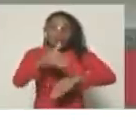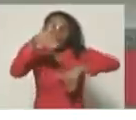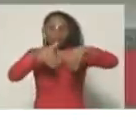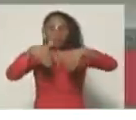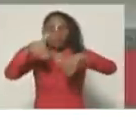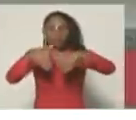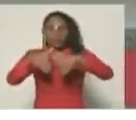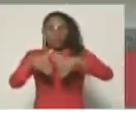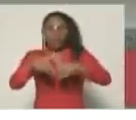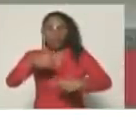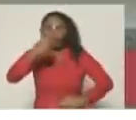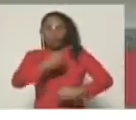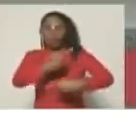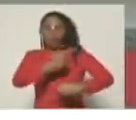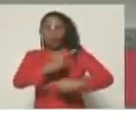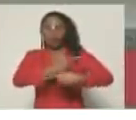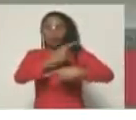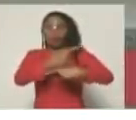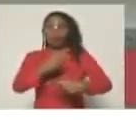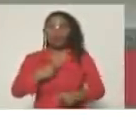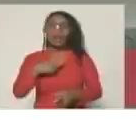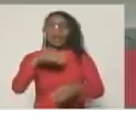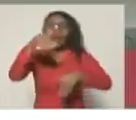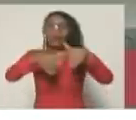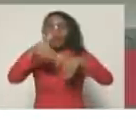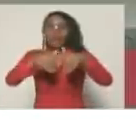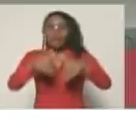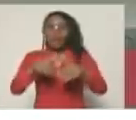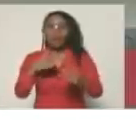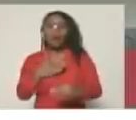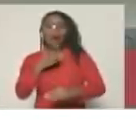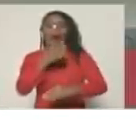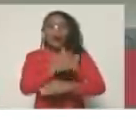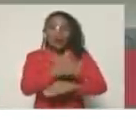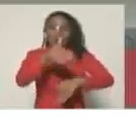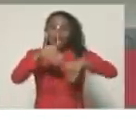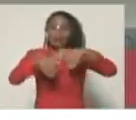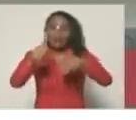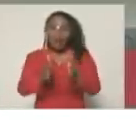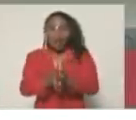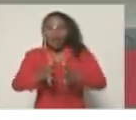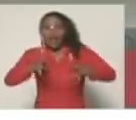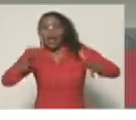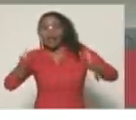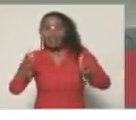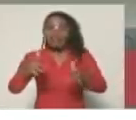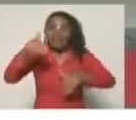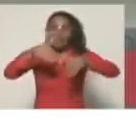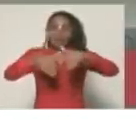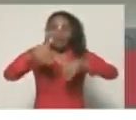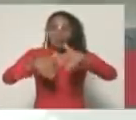a la competencia electoral, para ir a las elecciones, a las megaelecciones,